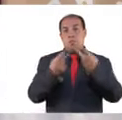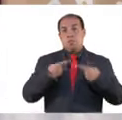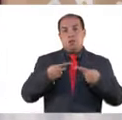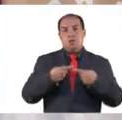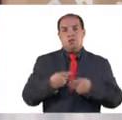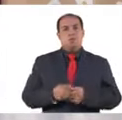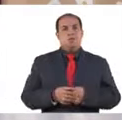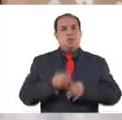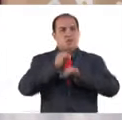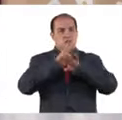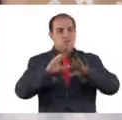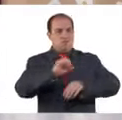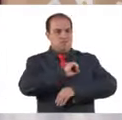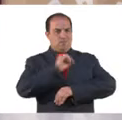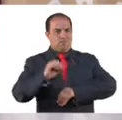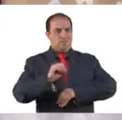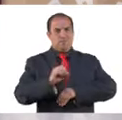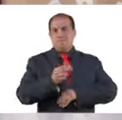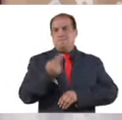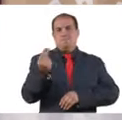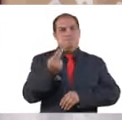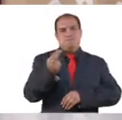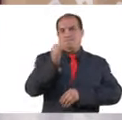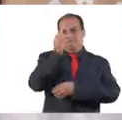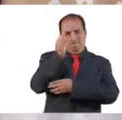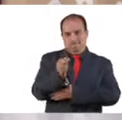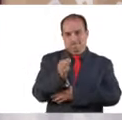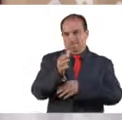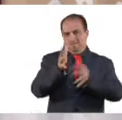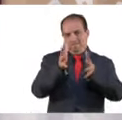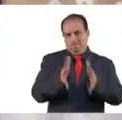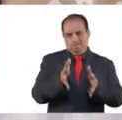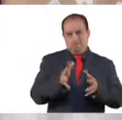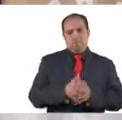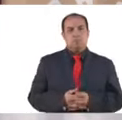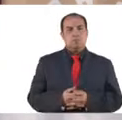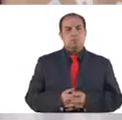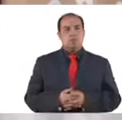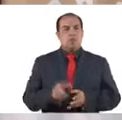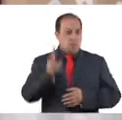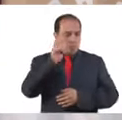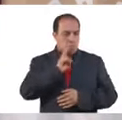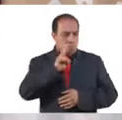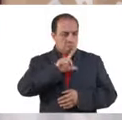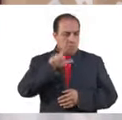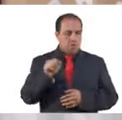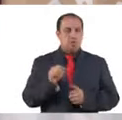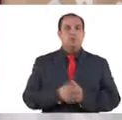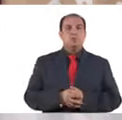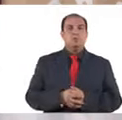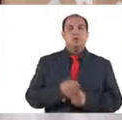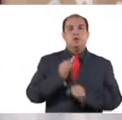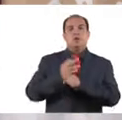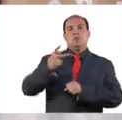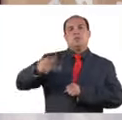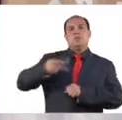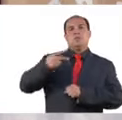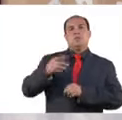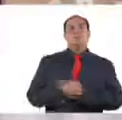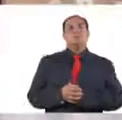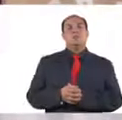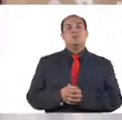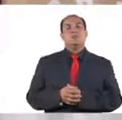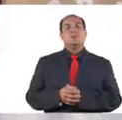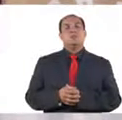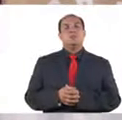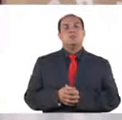campaña de odio no debería permanecer. Ya vamos a ver. Ahora que me preguntas, no había, pero